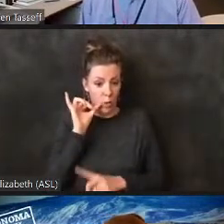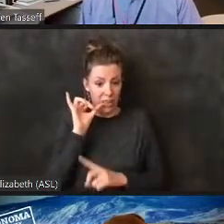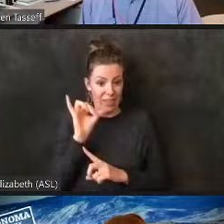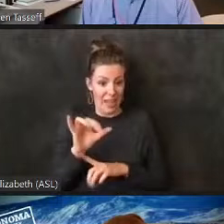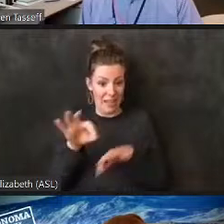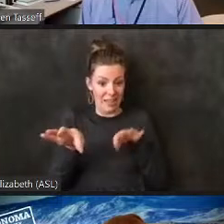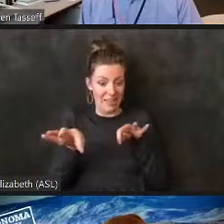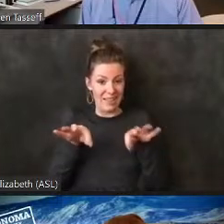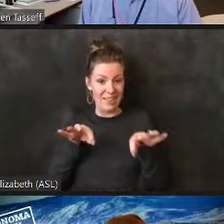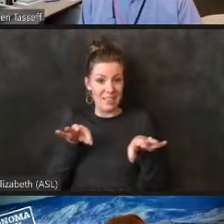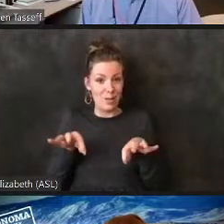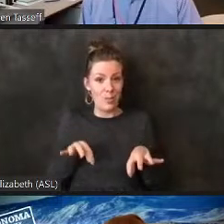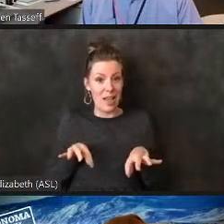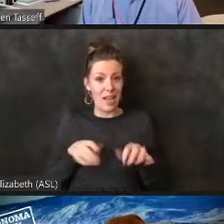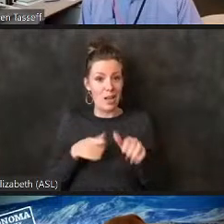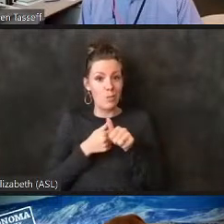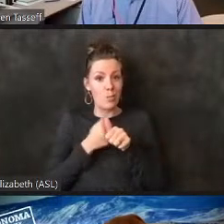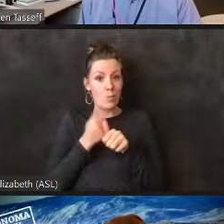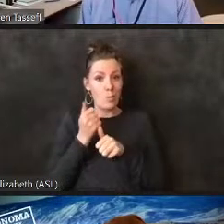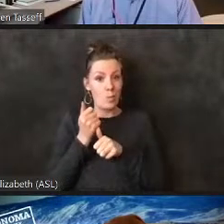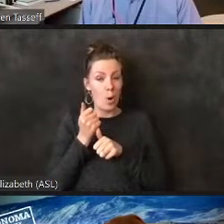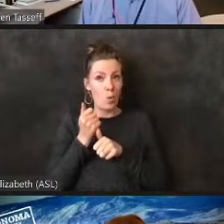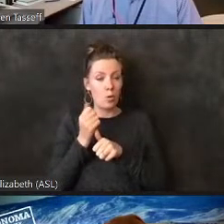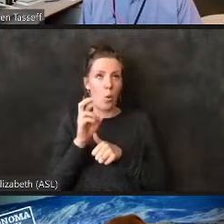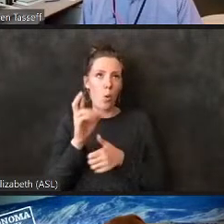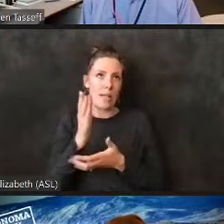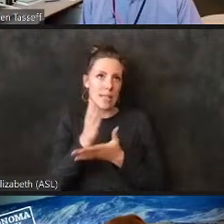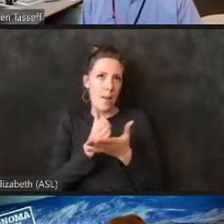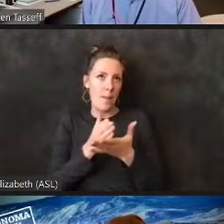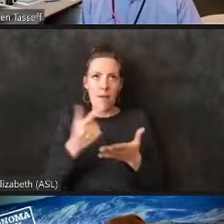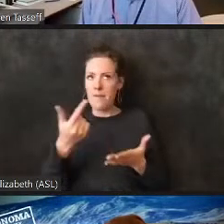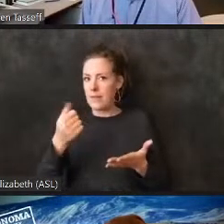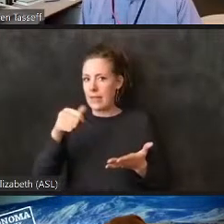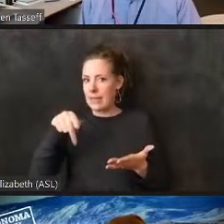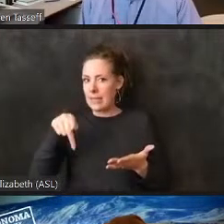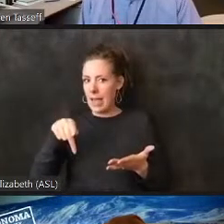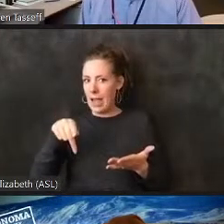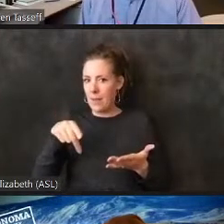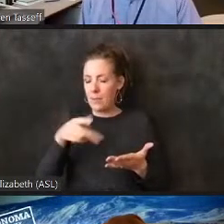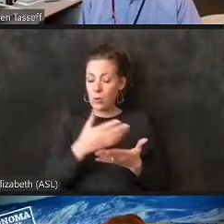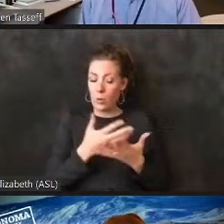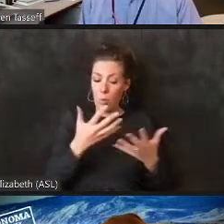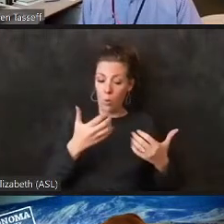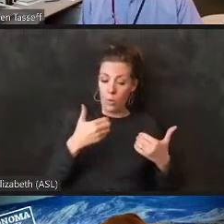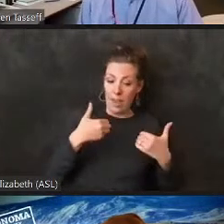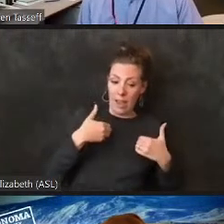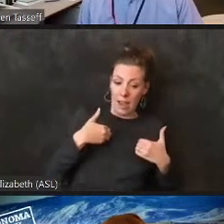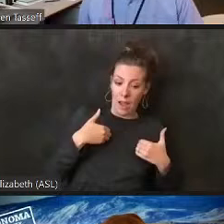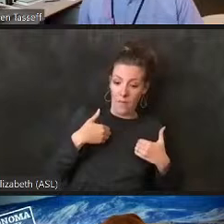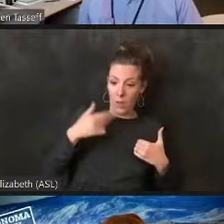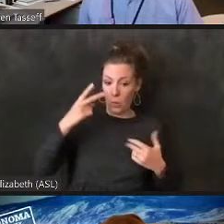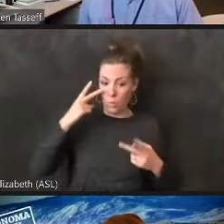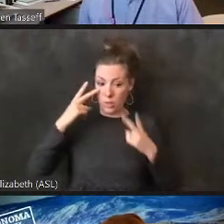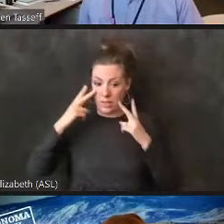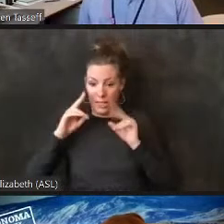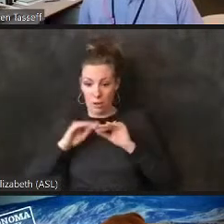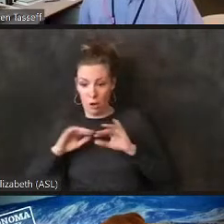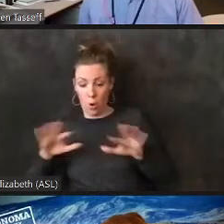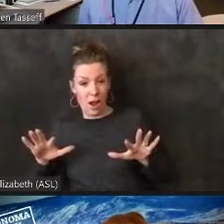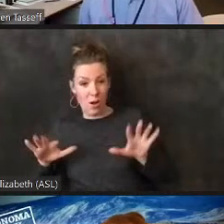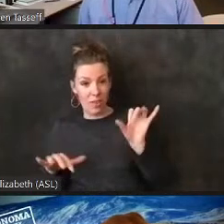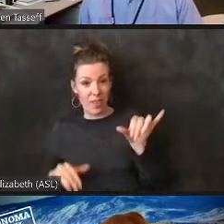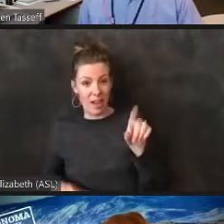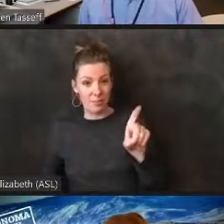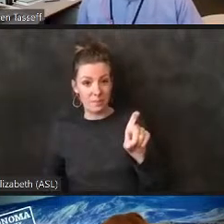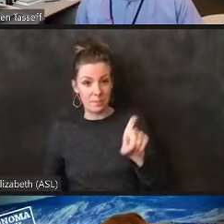En lo que estaba diciendo, eso de tener la siguiente dosis, la segunda dosis, eso es lo que está a veces